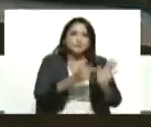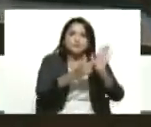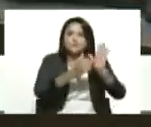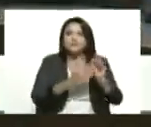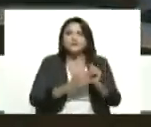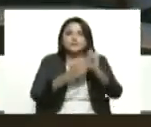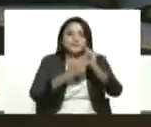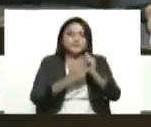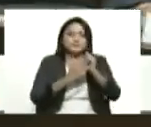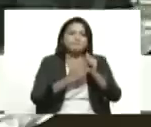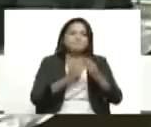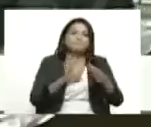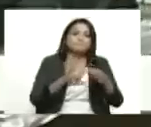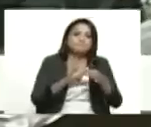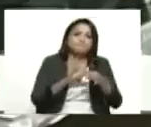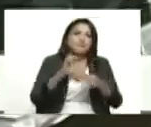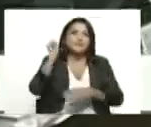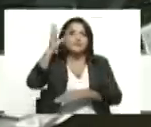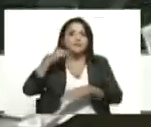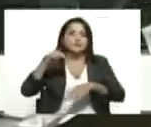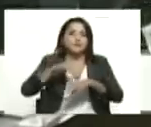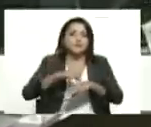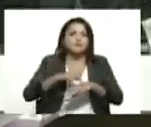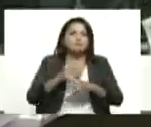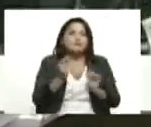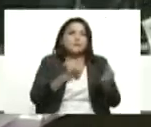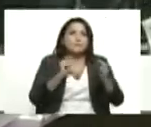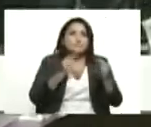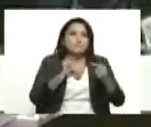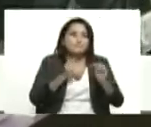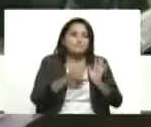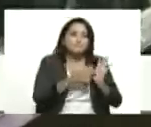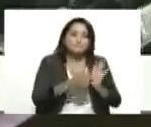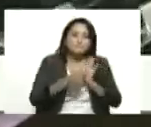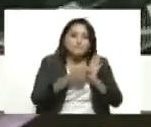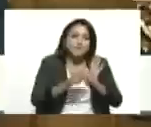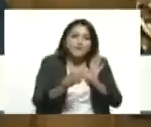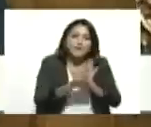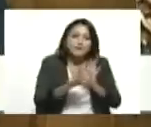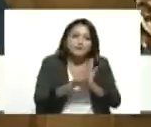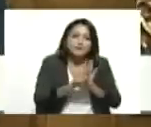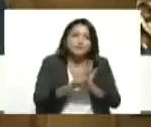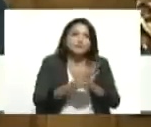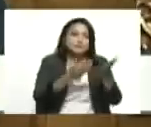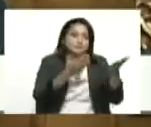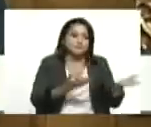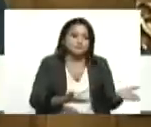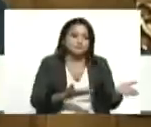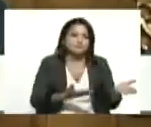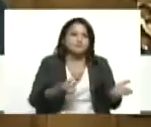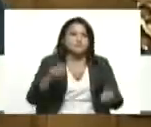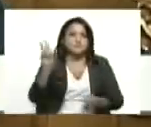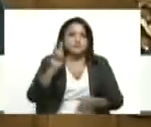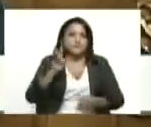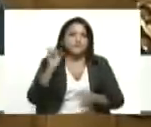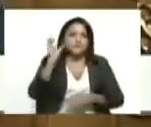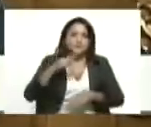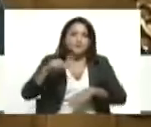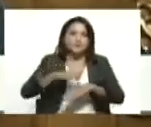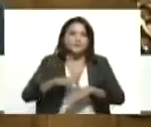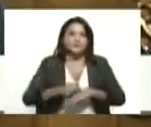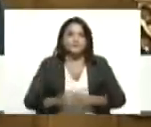vinculada a la Asamblea Nacional, quien dé las consideraciones en torno a lo que piensa este bloque político de la Asamblea Nacional.